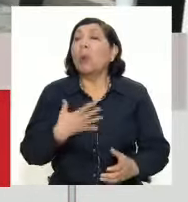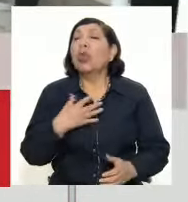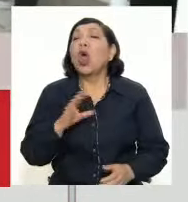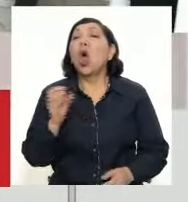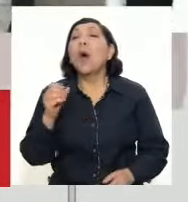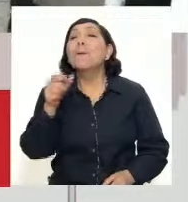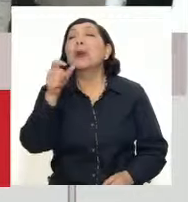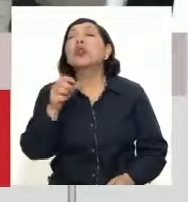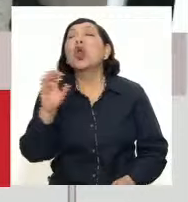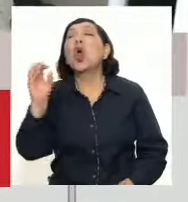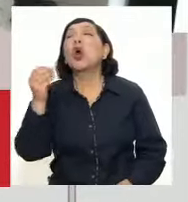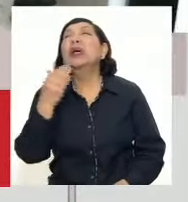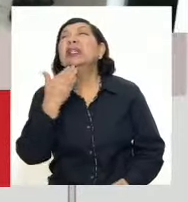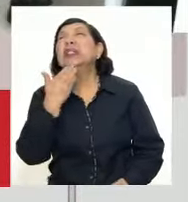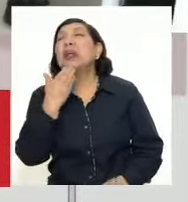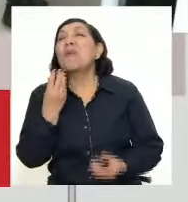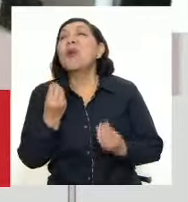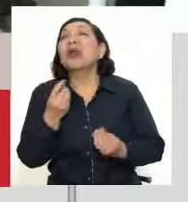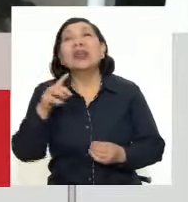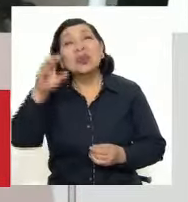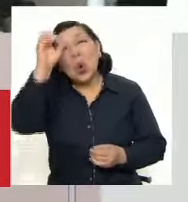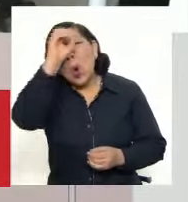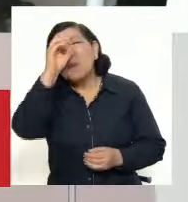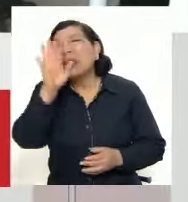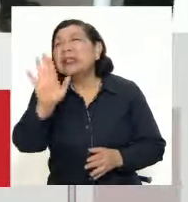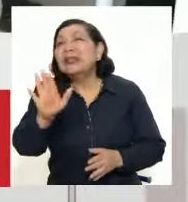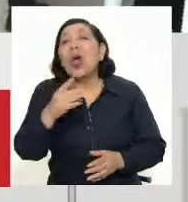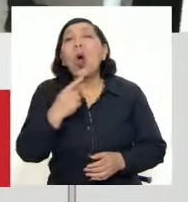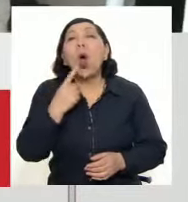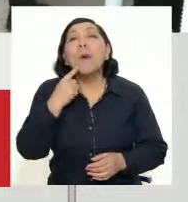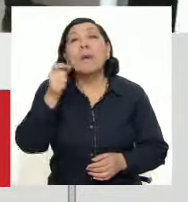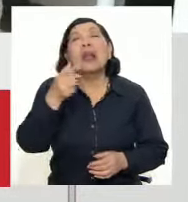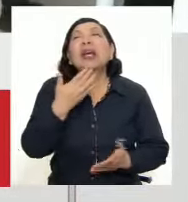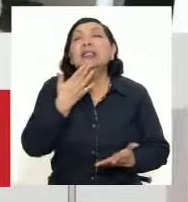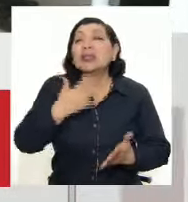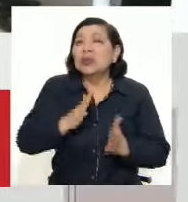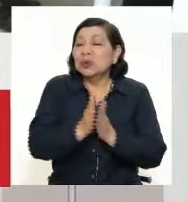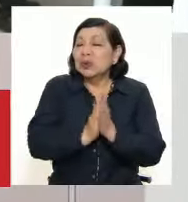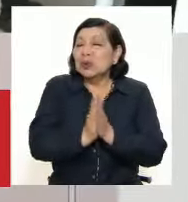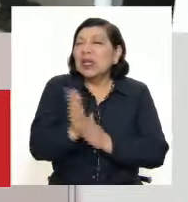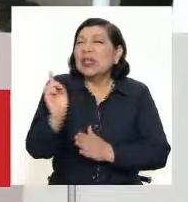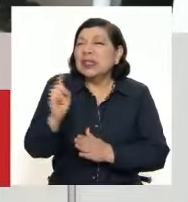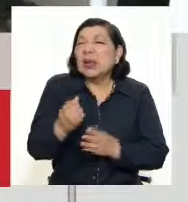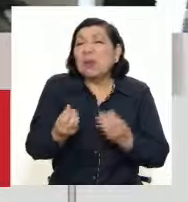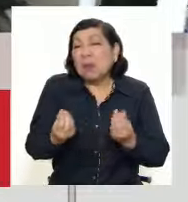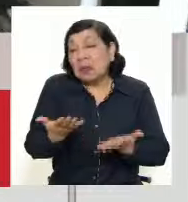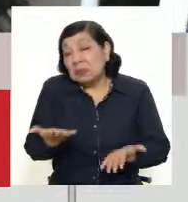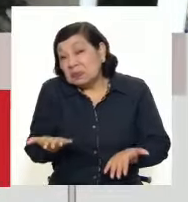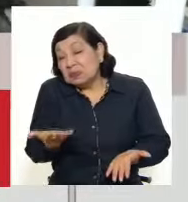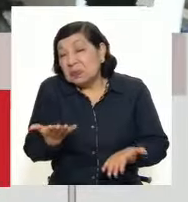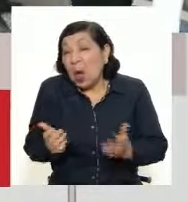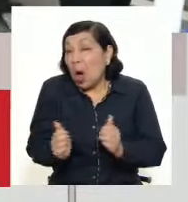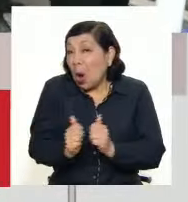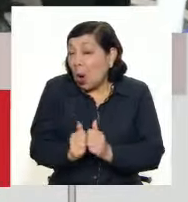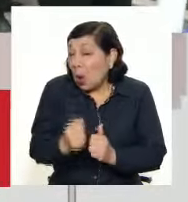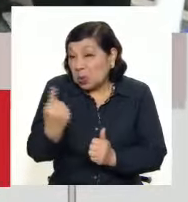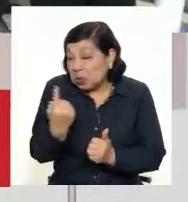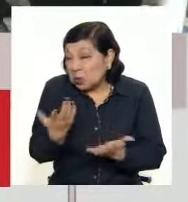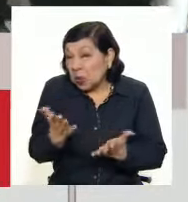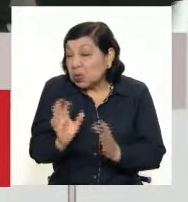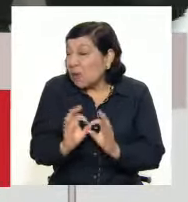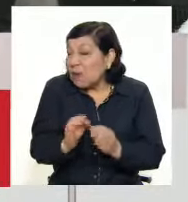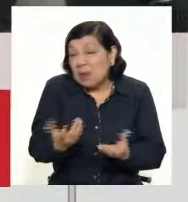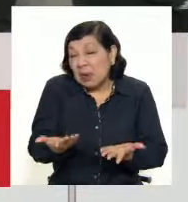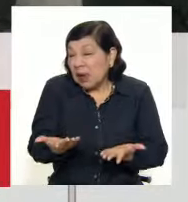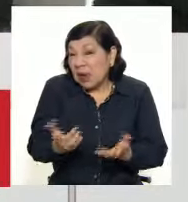con los más jovencitos, ¿no? De poder conocer un poco su impresión, qué los motiva a estar allí, de repente simplemente acompañar al